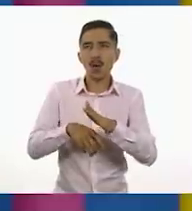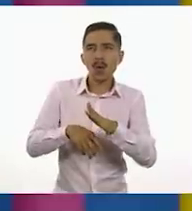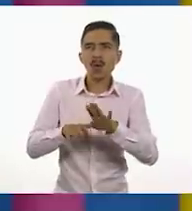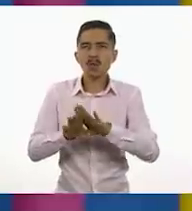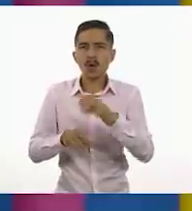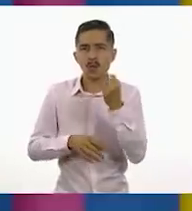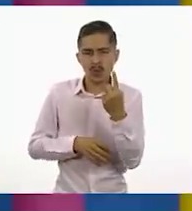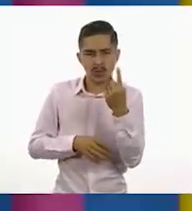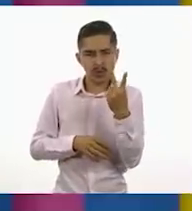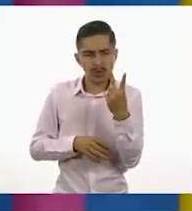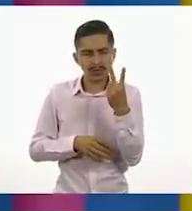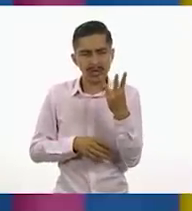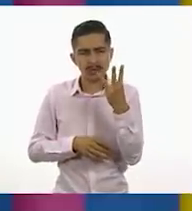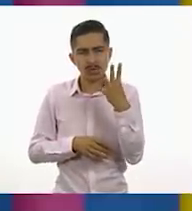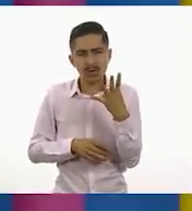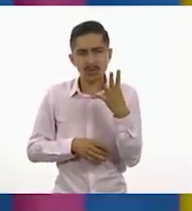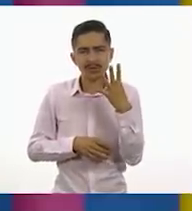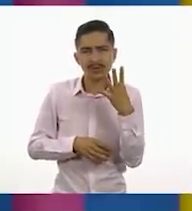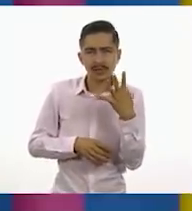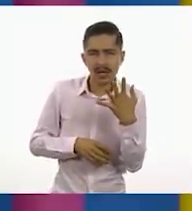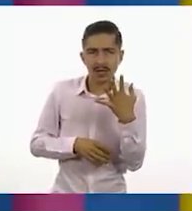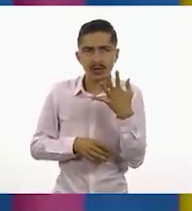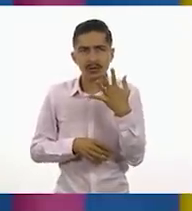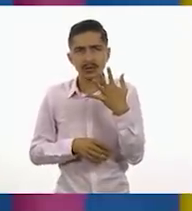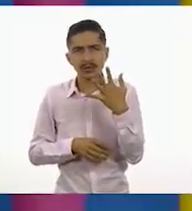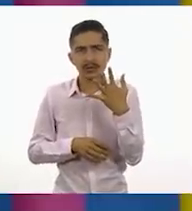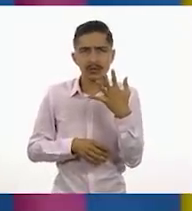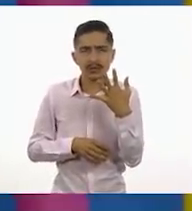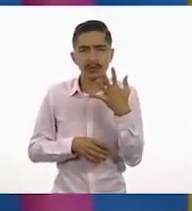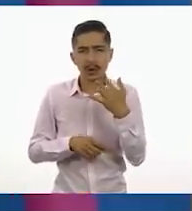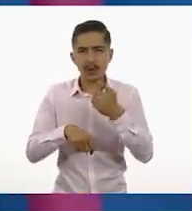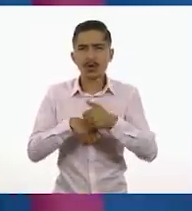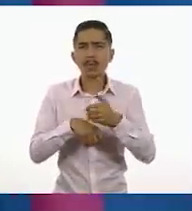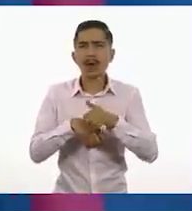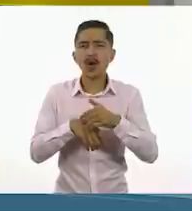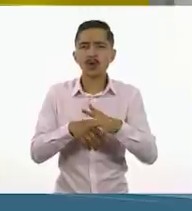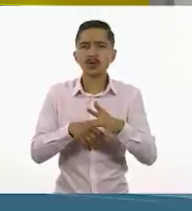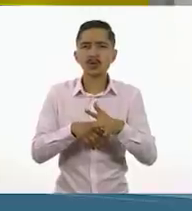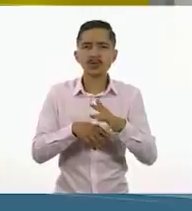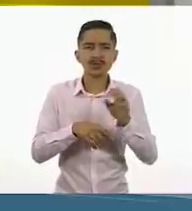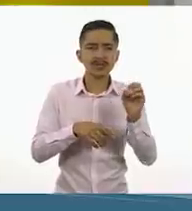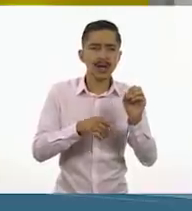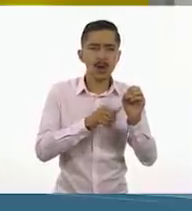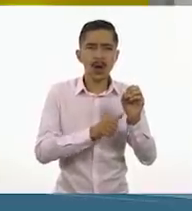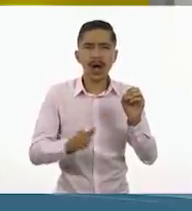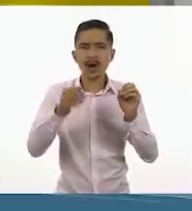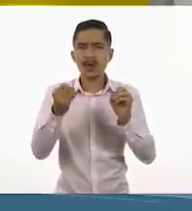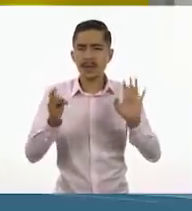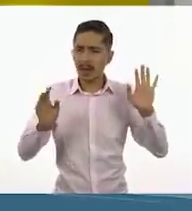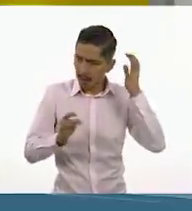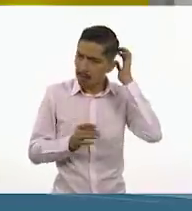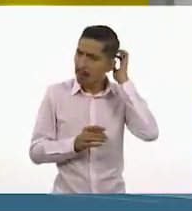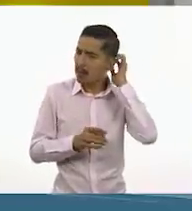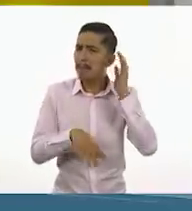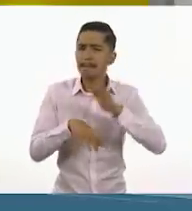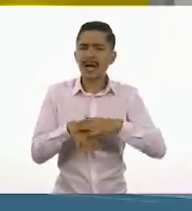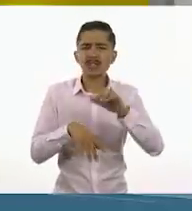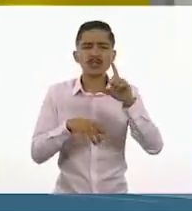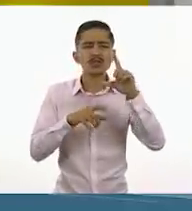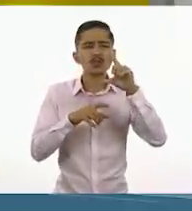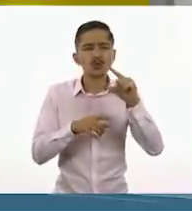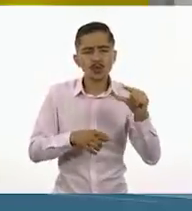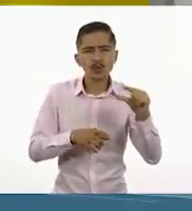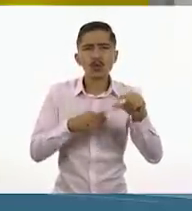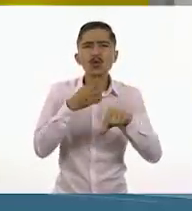1, 2, 3, 4, 5. Estos son los números naturales, ¿cierto? Sí, y de hecho casi el número más chico que siempre